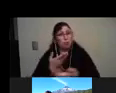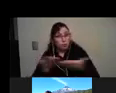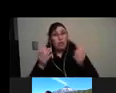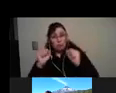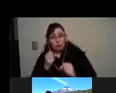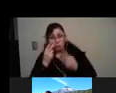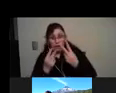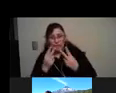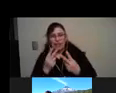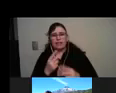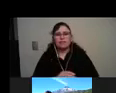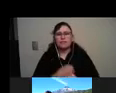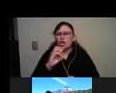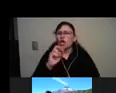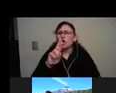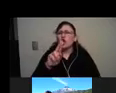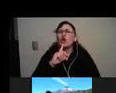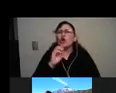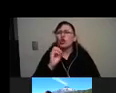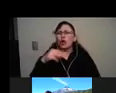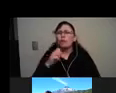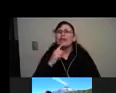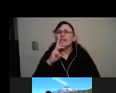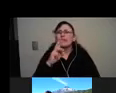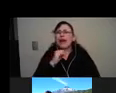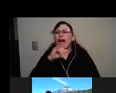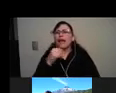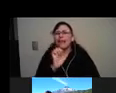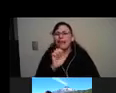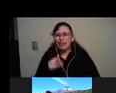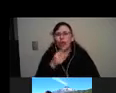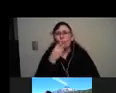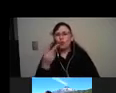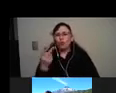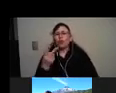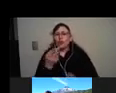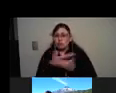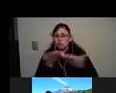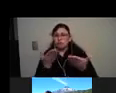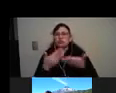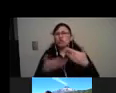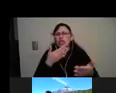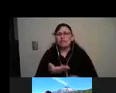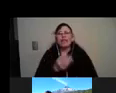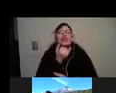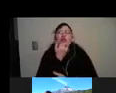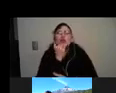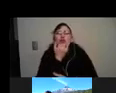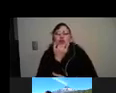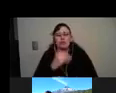Profe, no era ¿Sí? uno de cuerdas o algo así. ¿Perdón? Creo que era como algo de